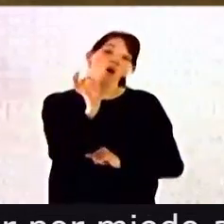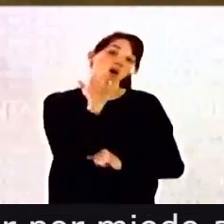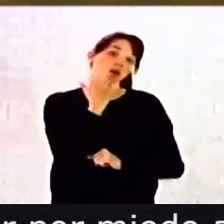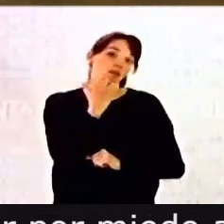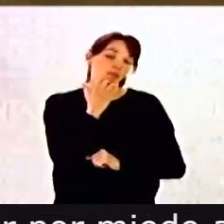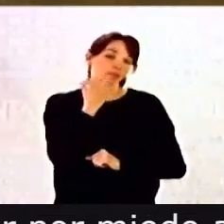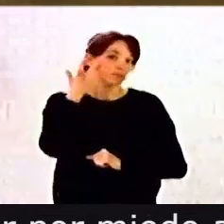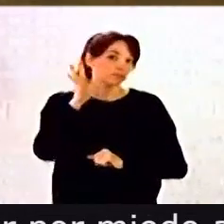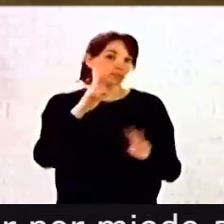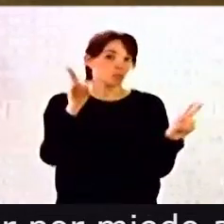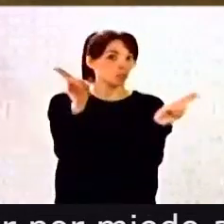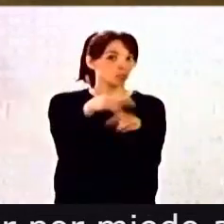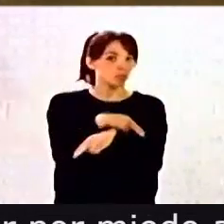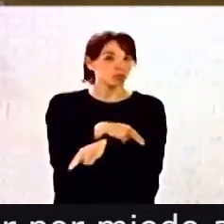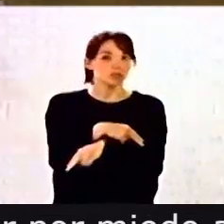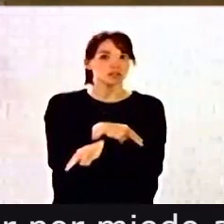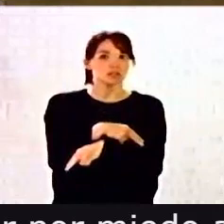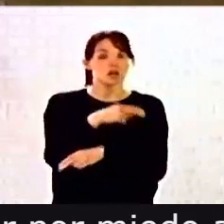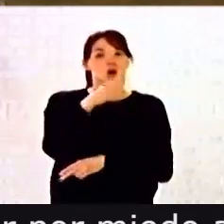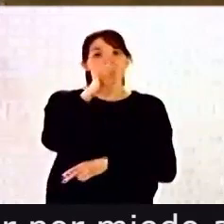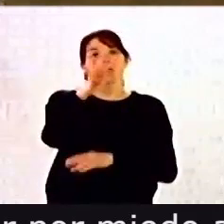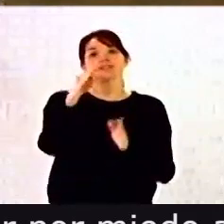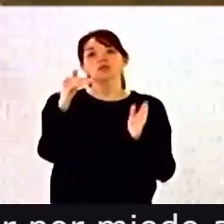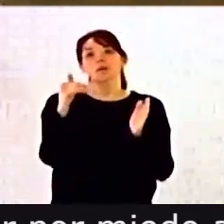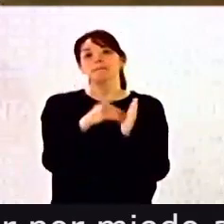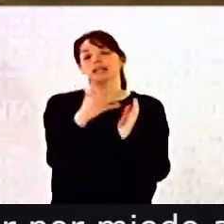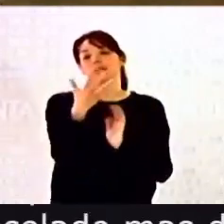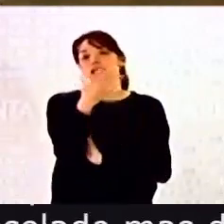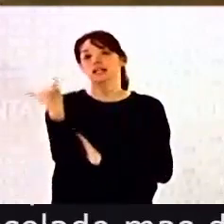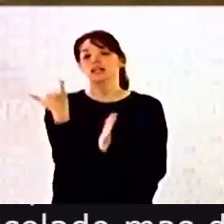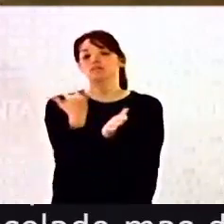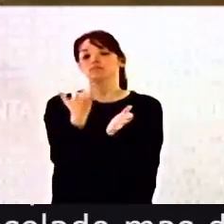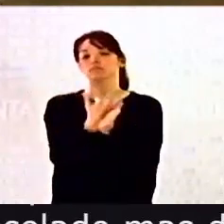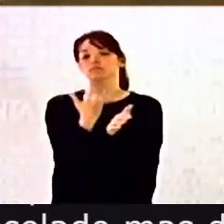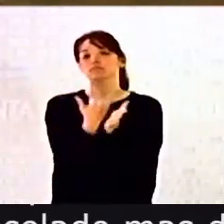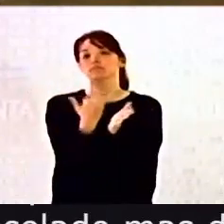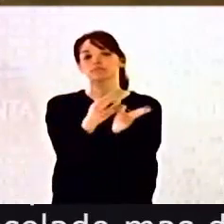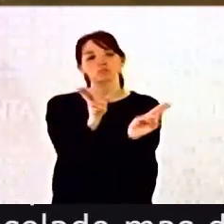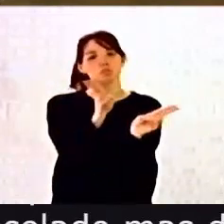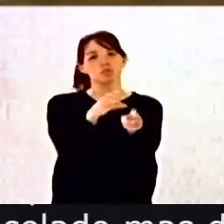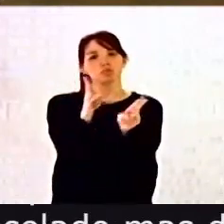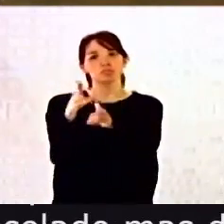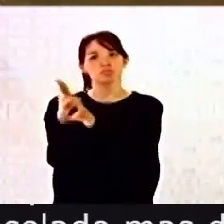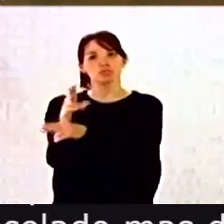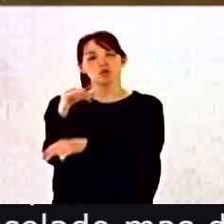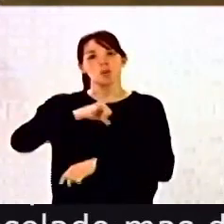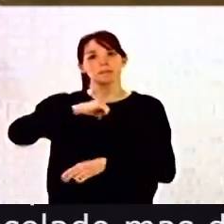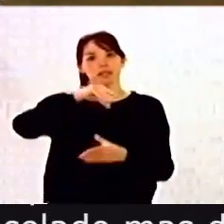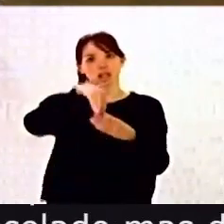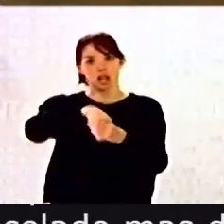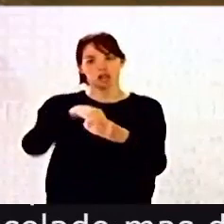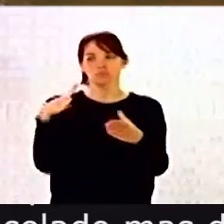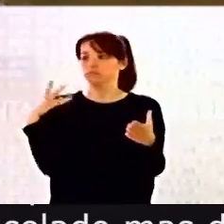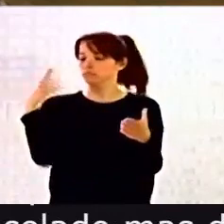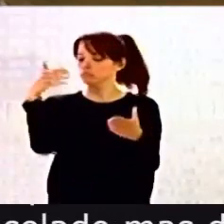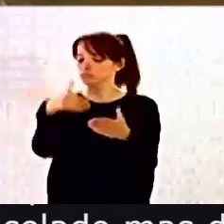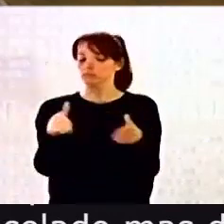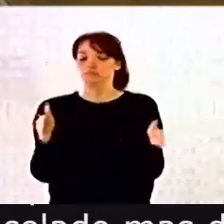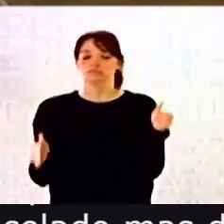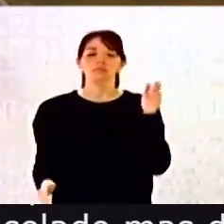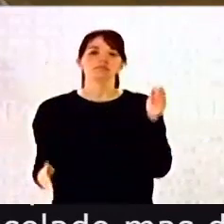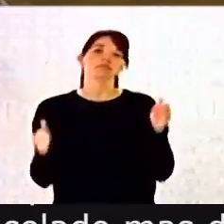cancelado más de 4.500 pruebas diagnóstico-terapéuticas en nuestros hospitales en estos días.